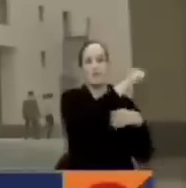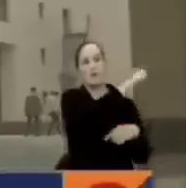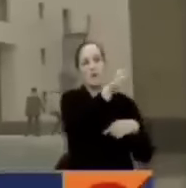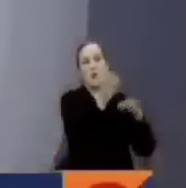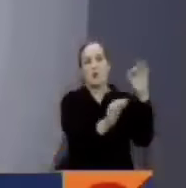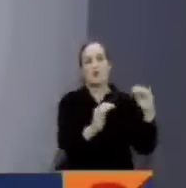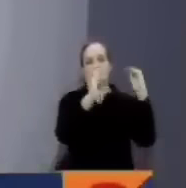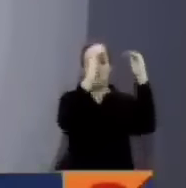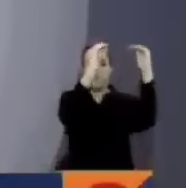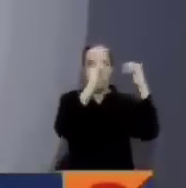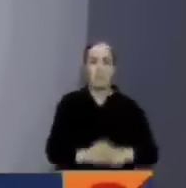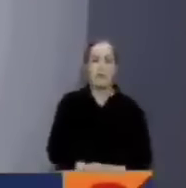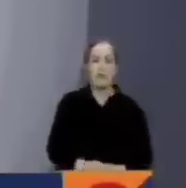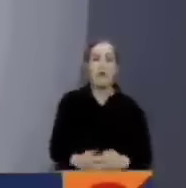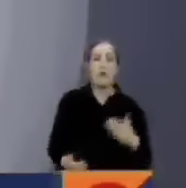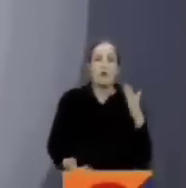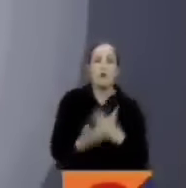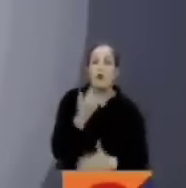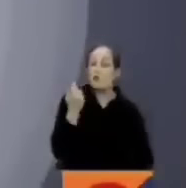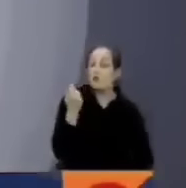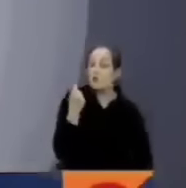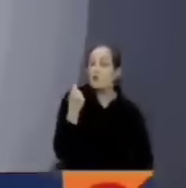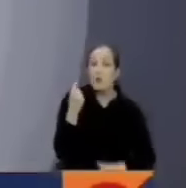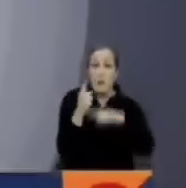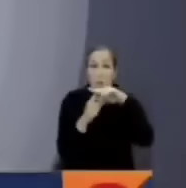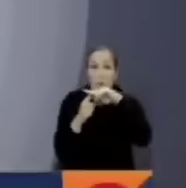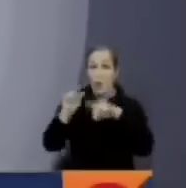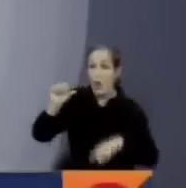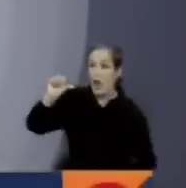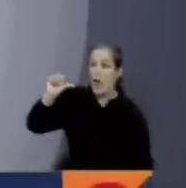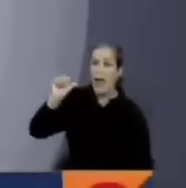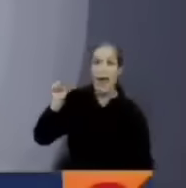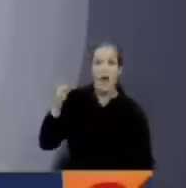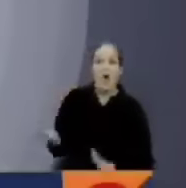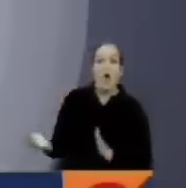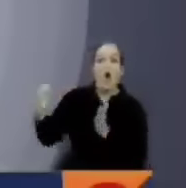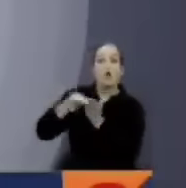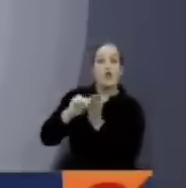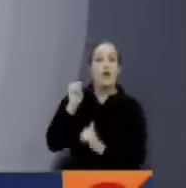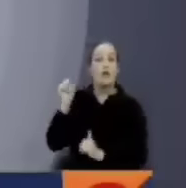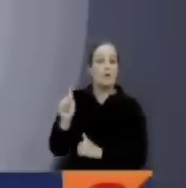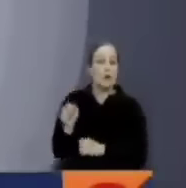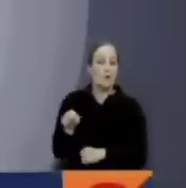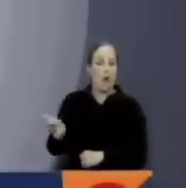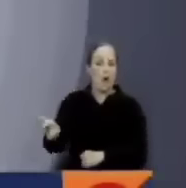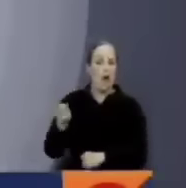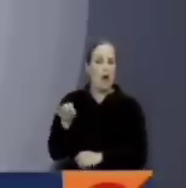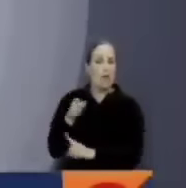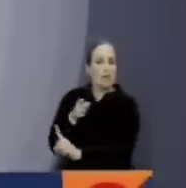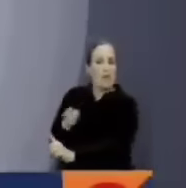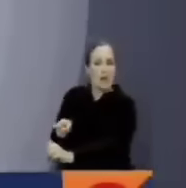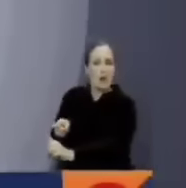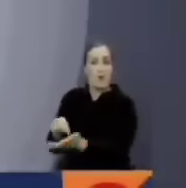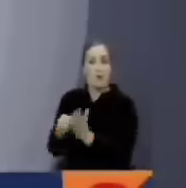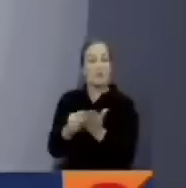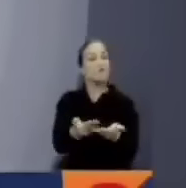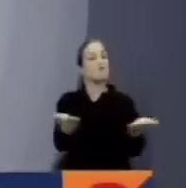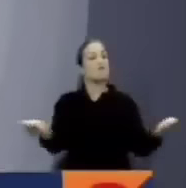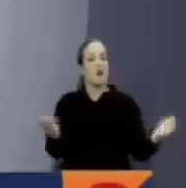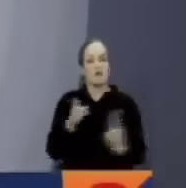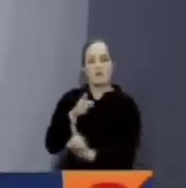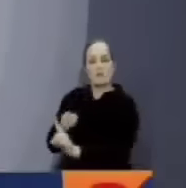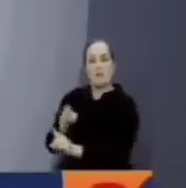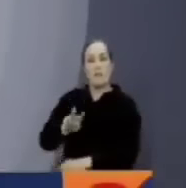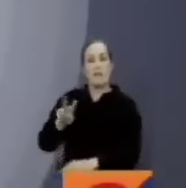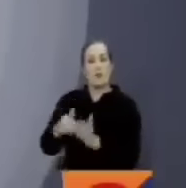procuradora Margarita Cabello ante la Fiscalía General de la Nación por los presuntos actos de corrupción en el Ministerio Público. Según el documento, la jefe del ente habría